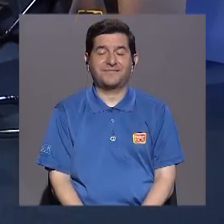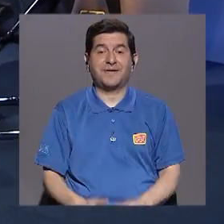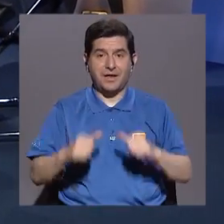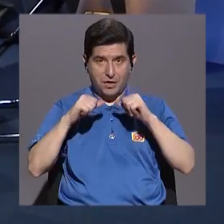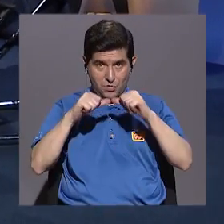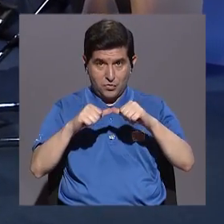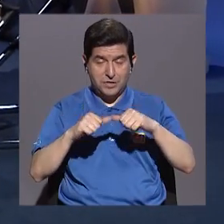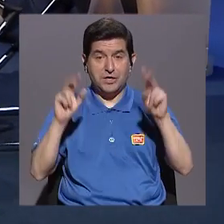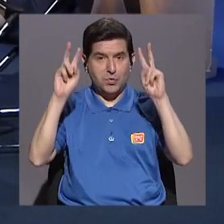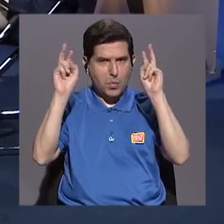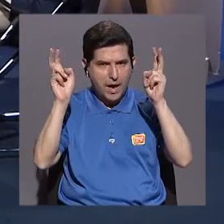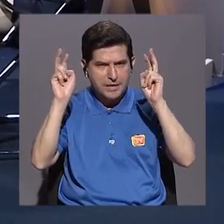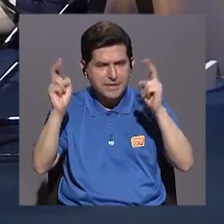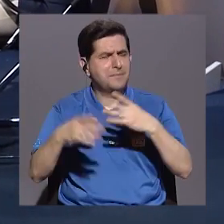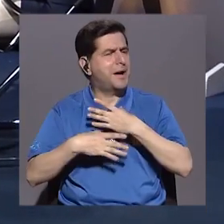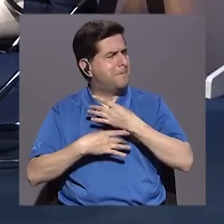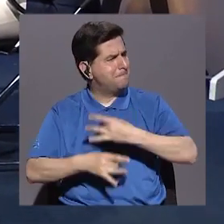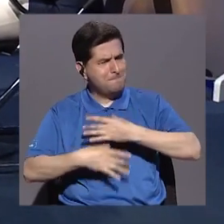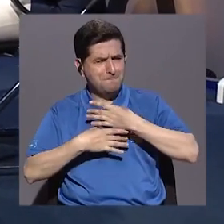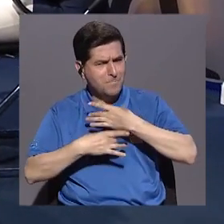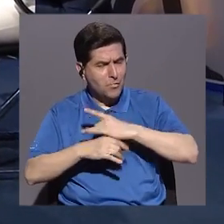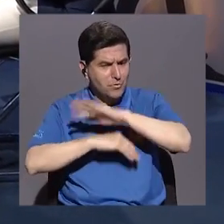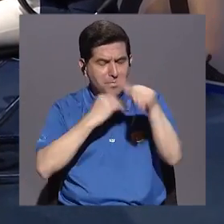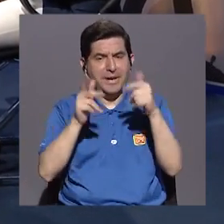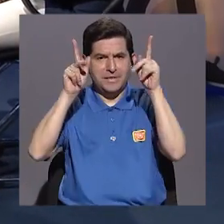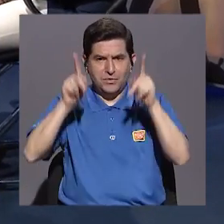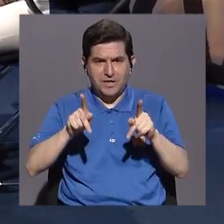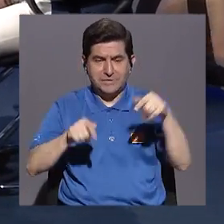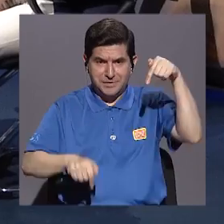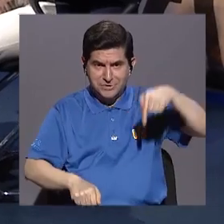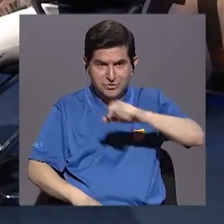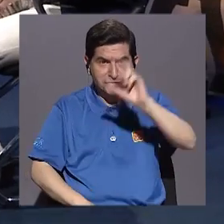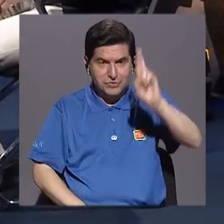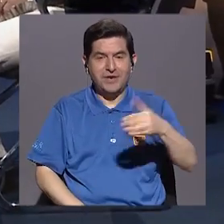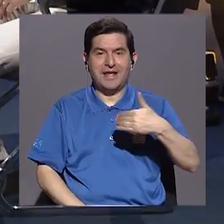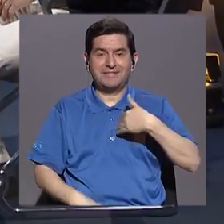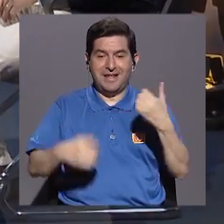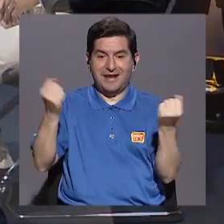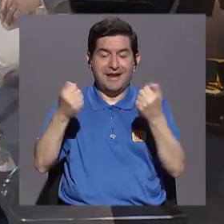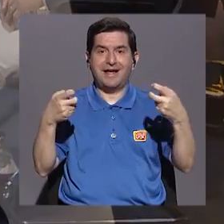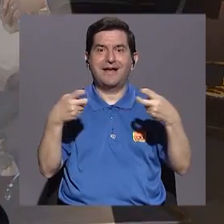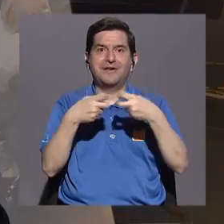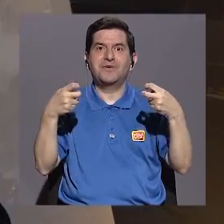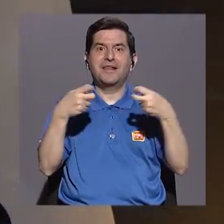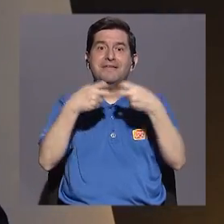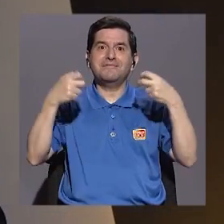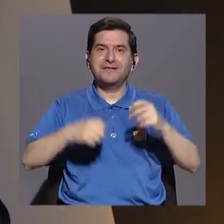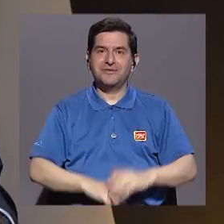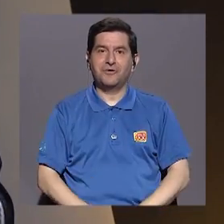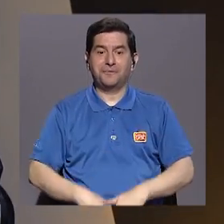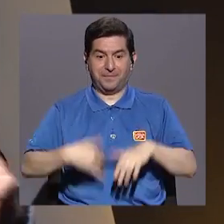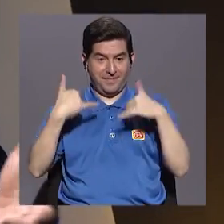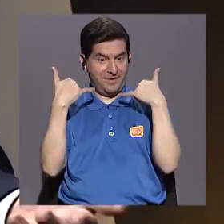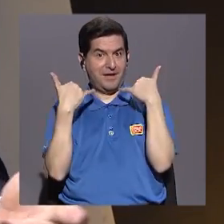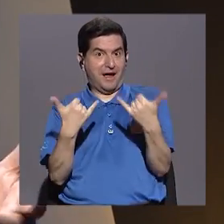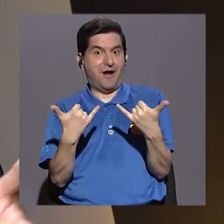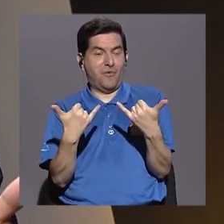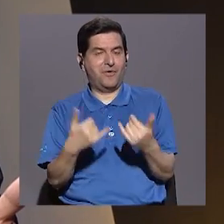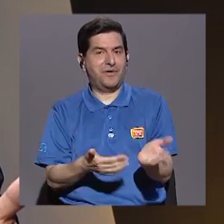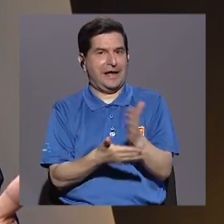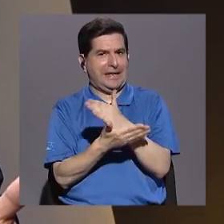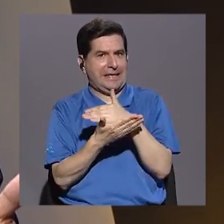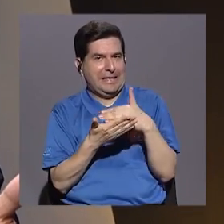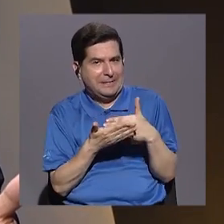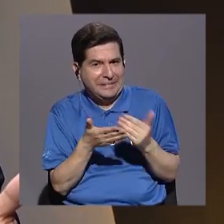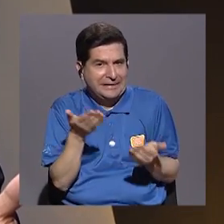continuamos con este tema tan interesante para todos los costarricenses que es tener un vehículo eléctrico verdad y ahora pasemos a la